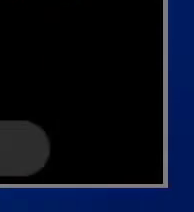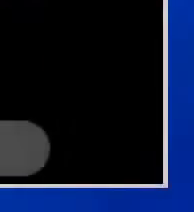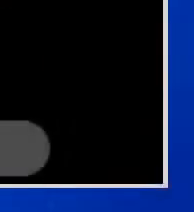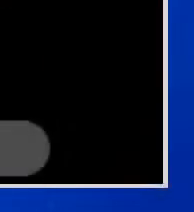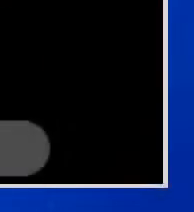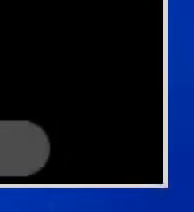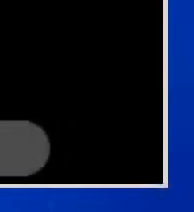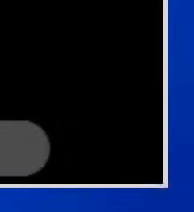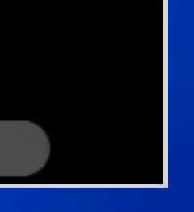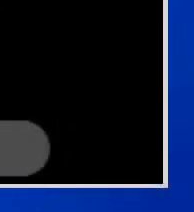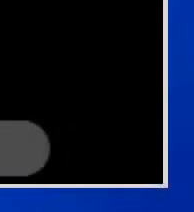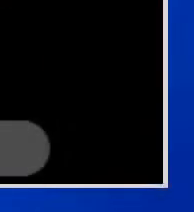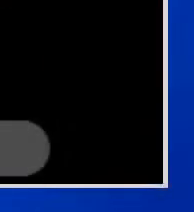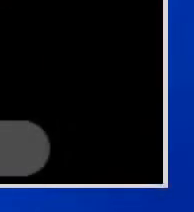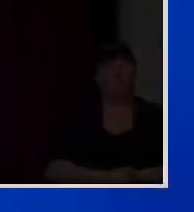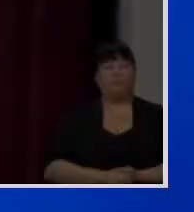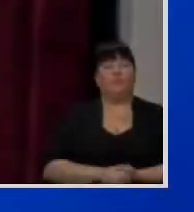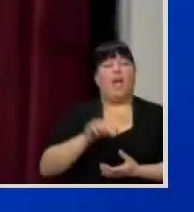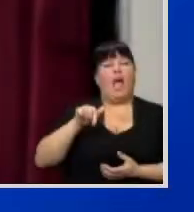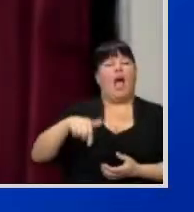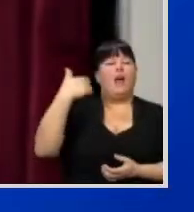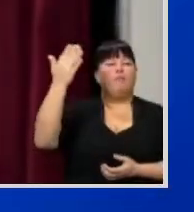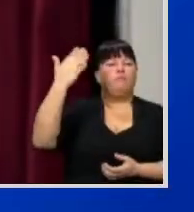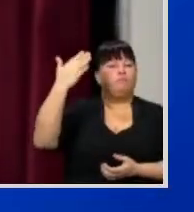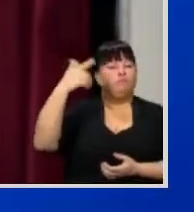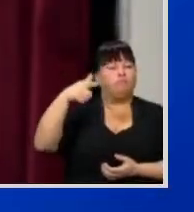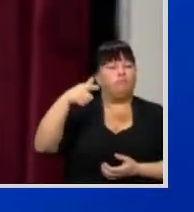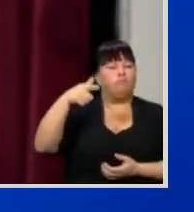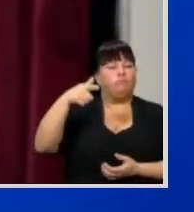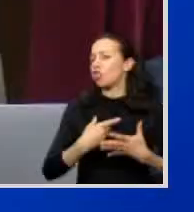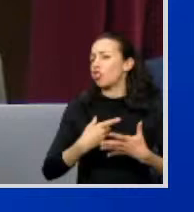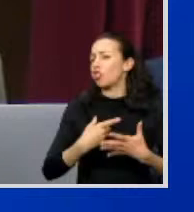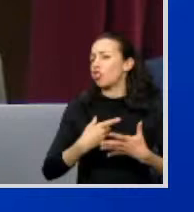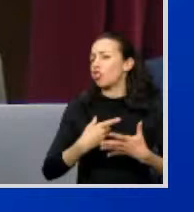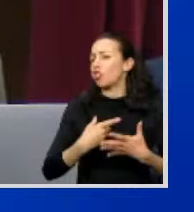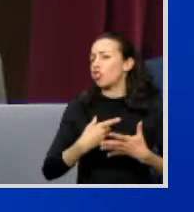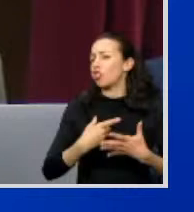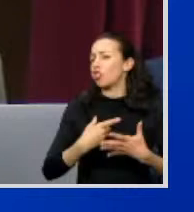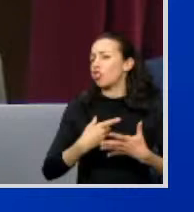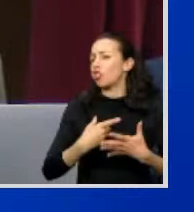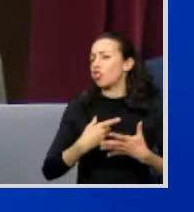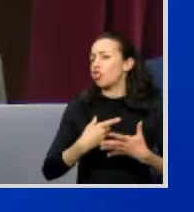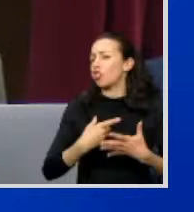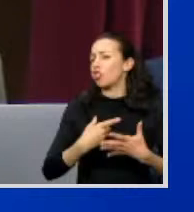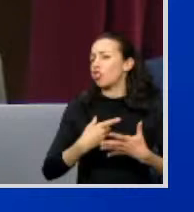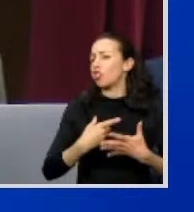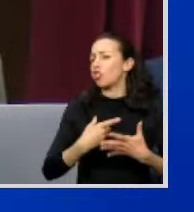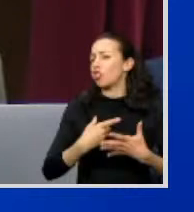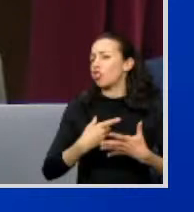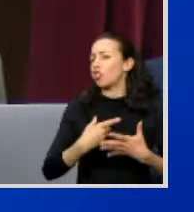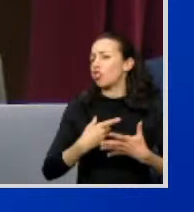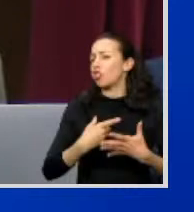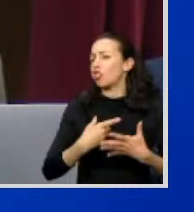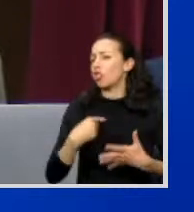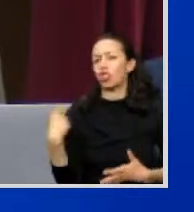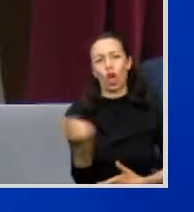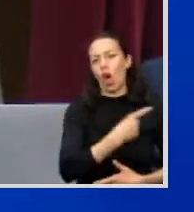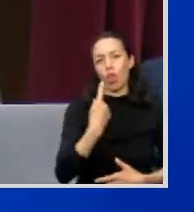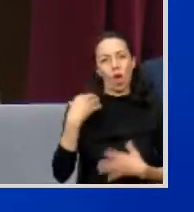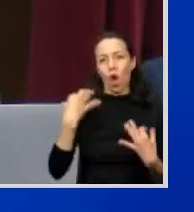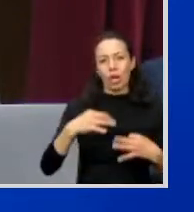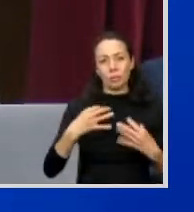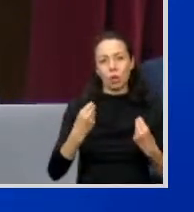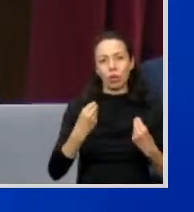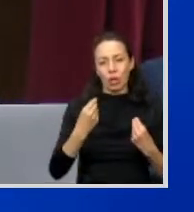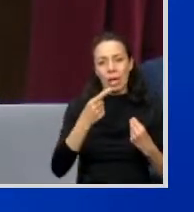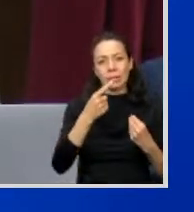esto va a perdurar, porque le va a afectar en forma directa a cada uno de ellos, porque imagínense que Corrientes pelee por un lado, el Chaco por el otro, Santa